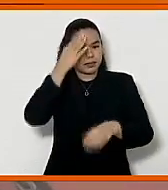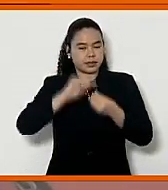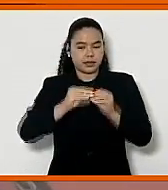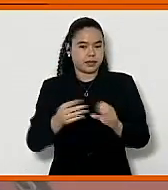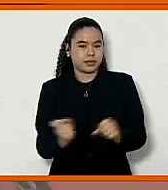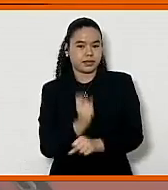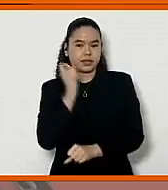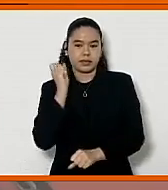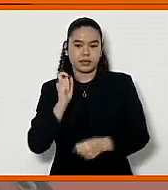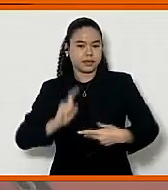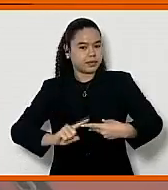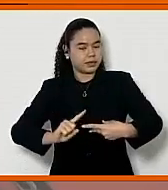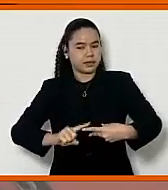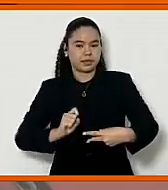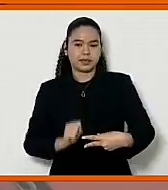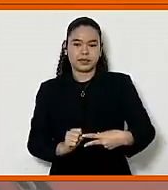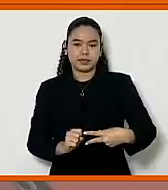es...